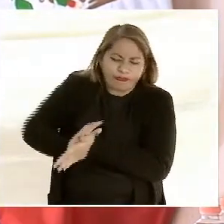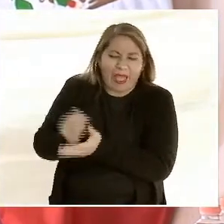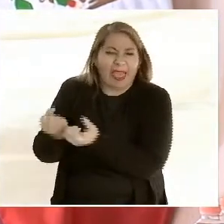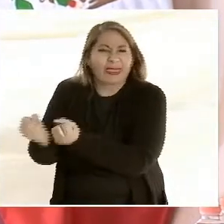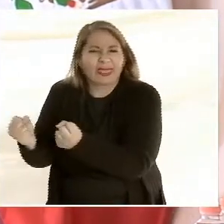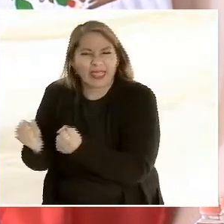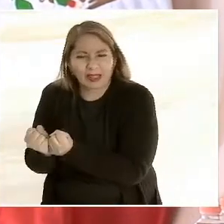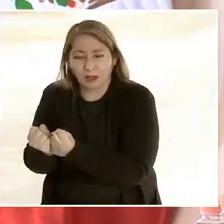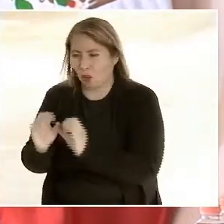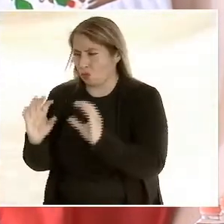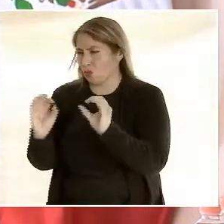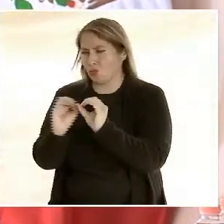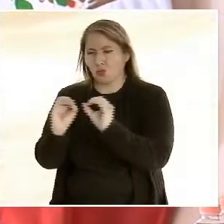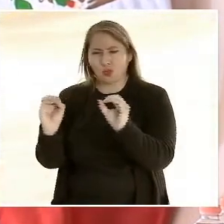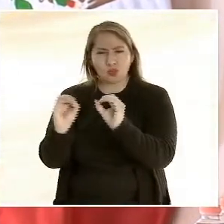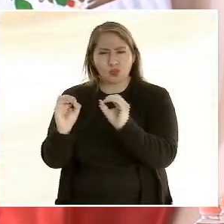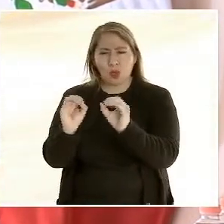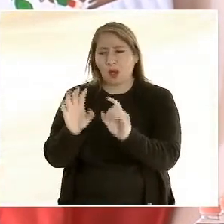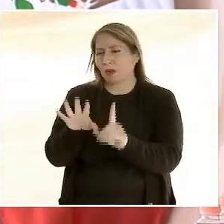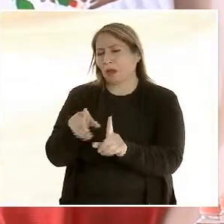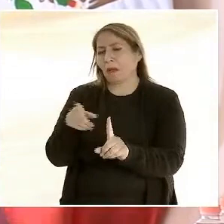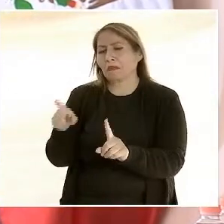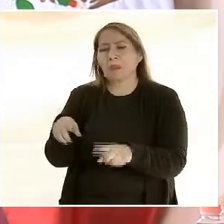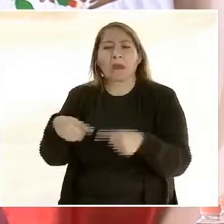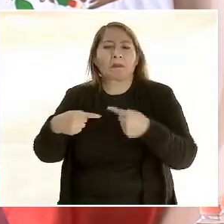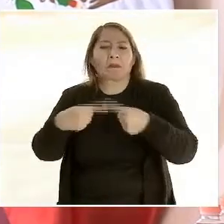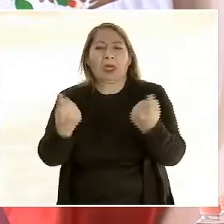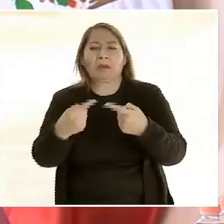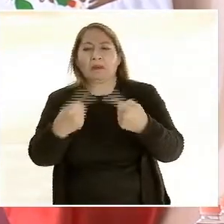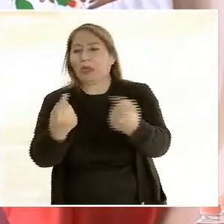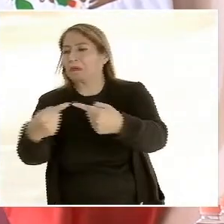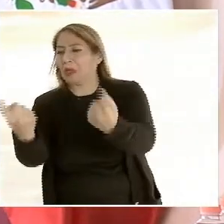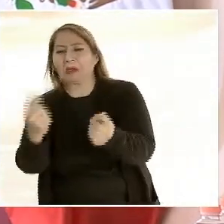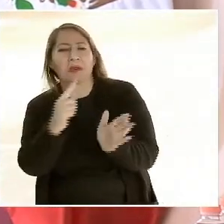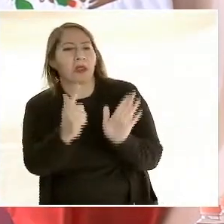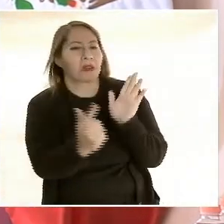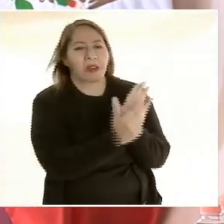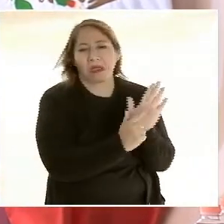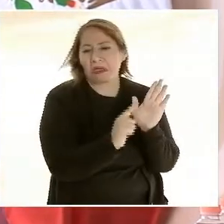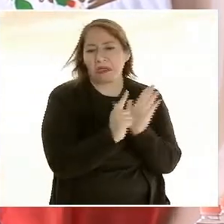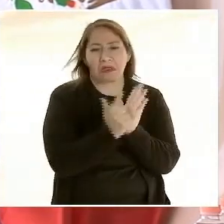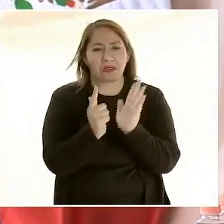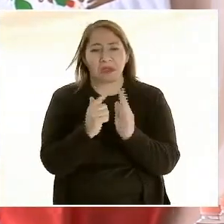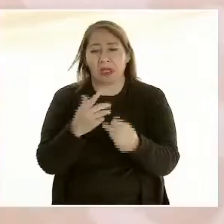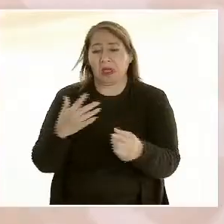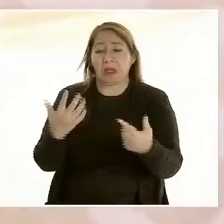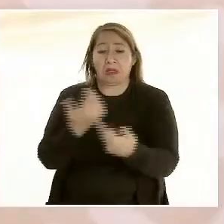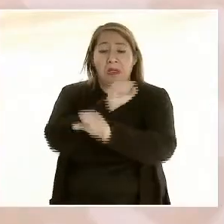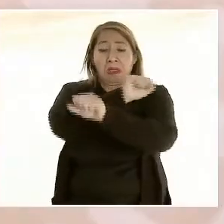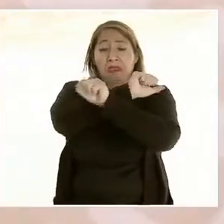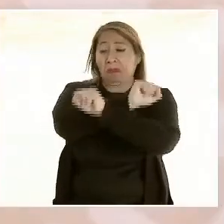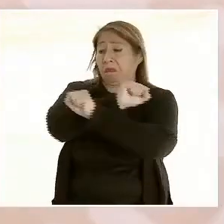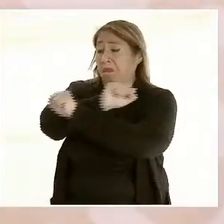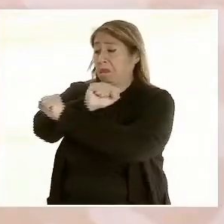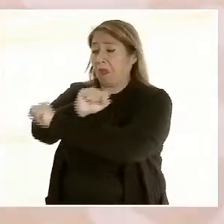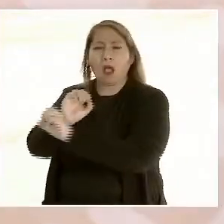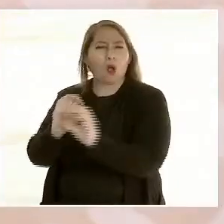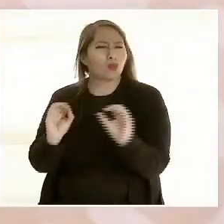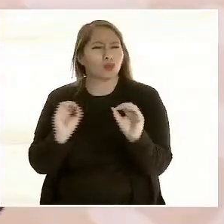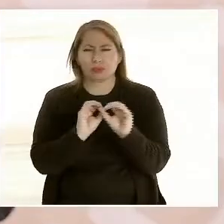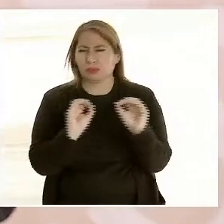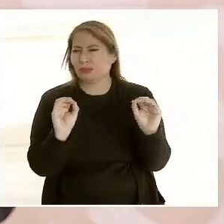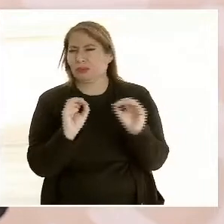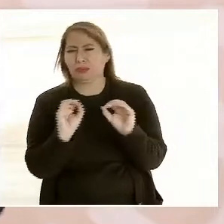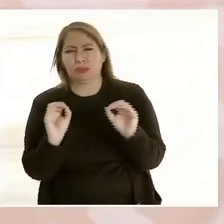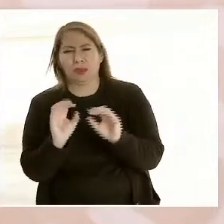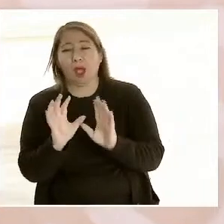sociedad, que violen las leyes, que coarten las libertades, y mucho